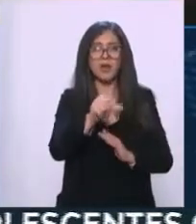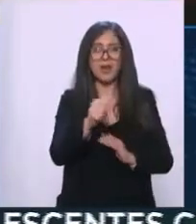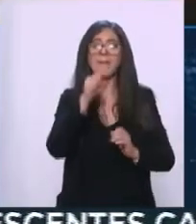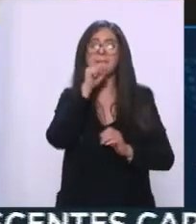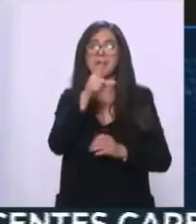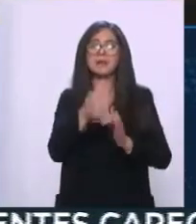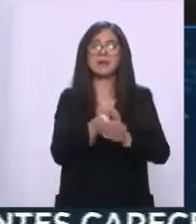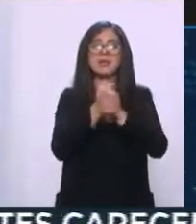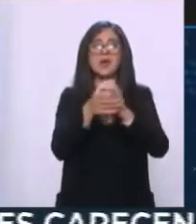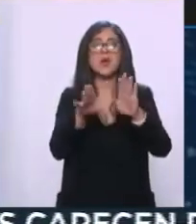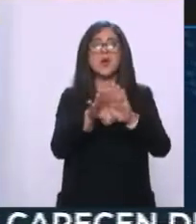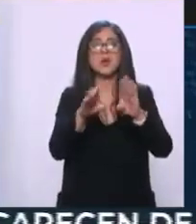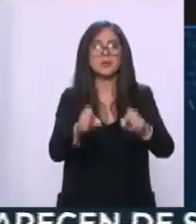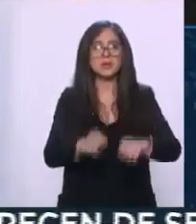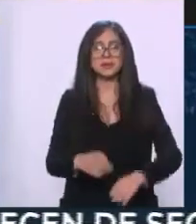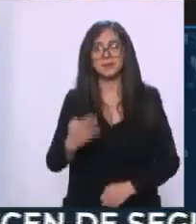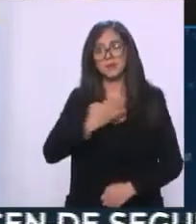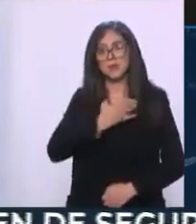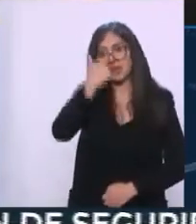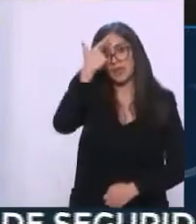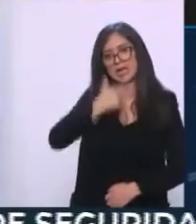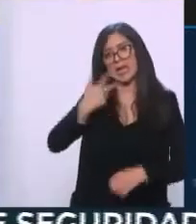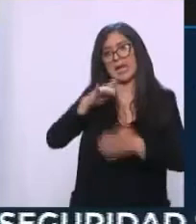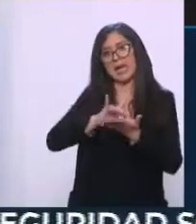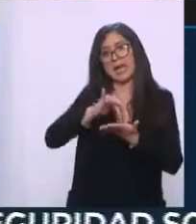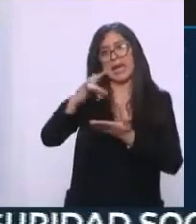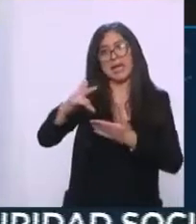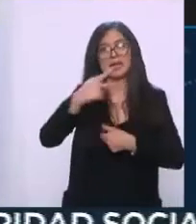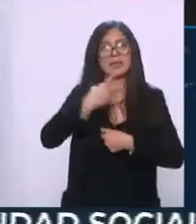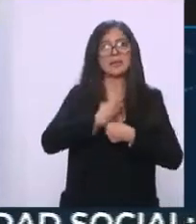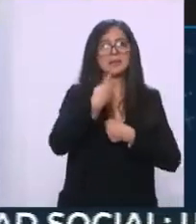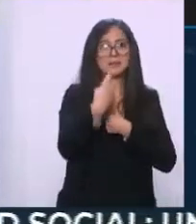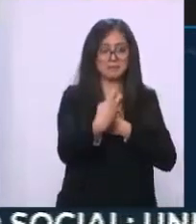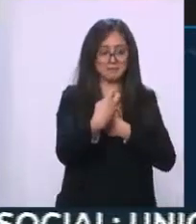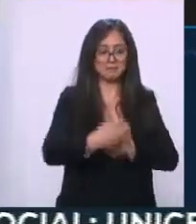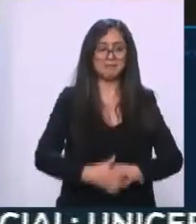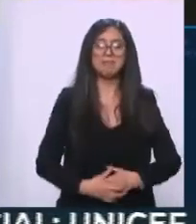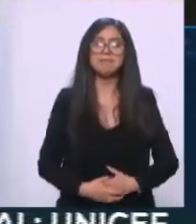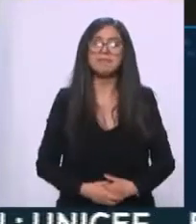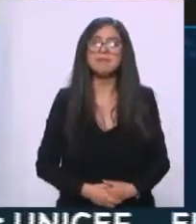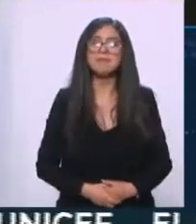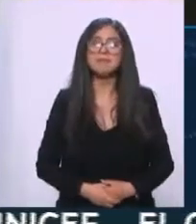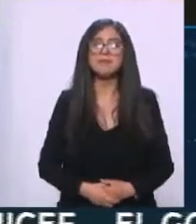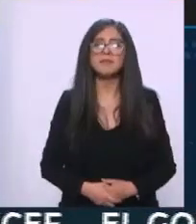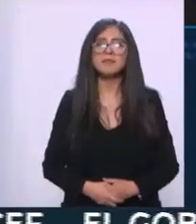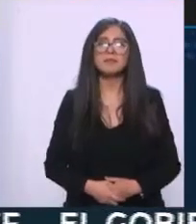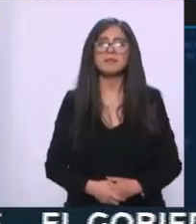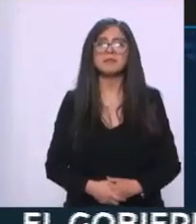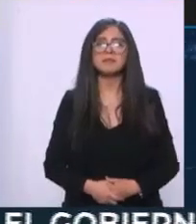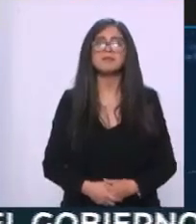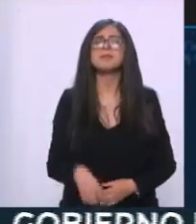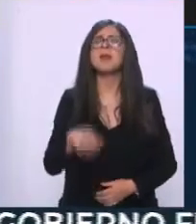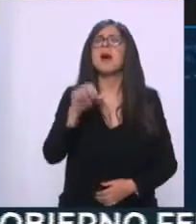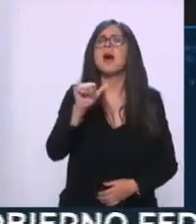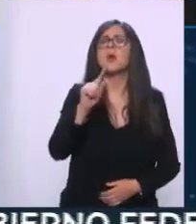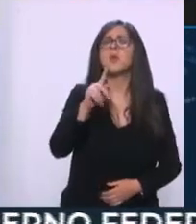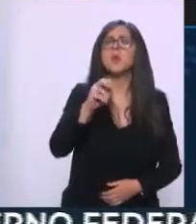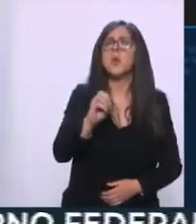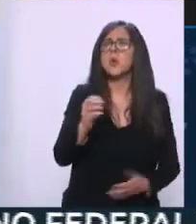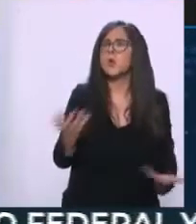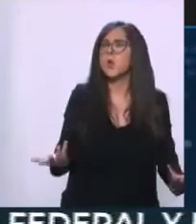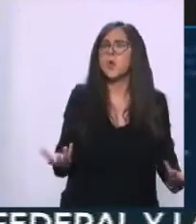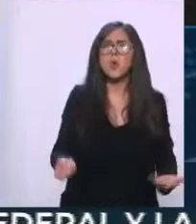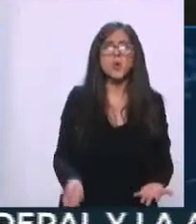Buenas noches. Muchas gracias por la invitación. Gracias, Arturo. Pues, Arturo, ¿cuántas y cuáles son